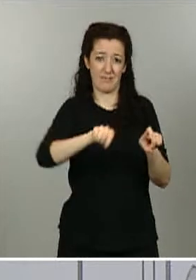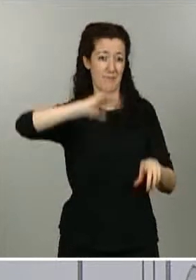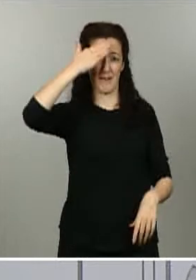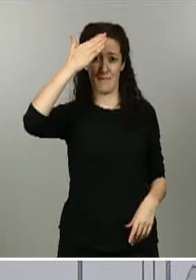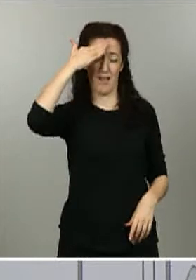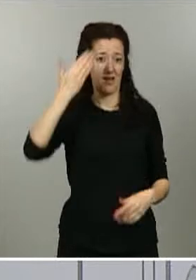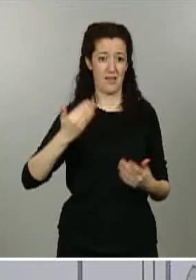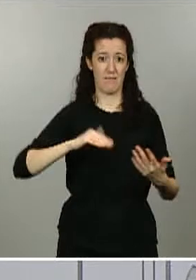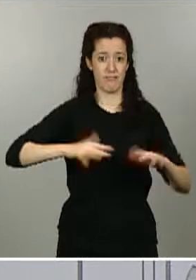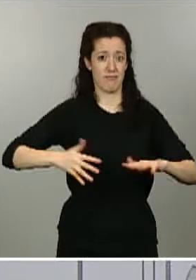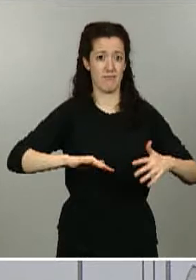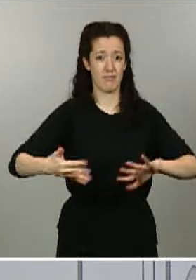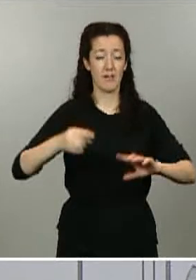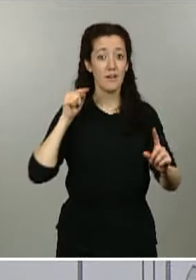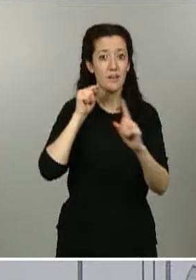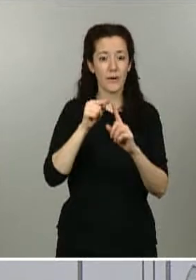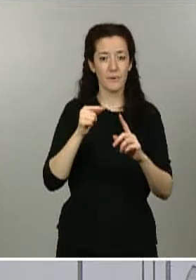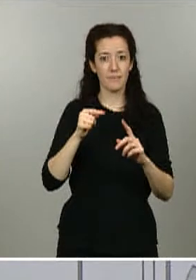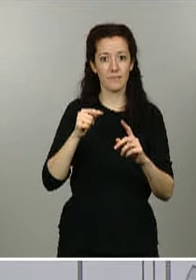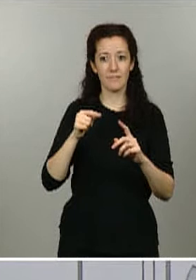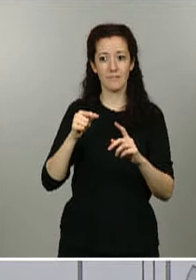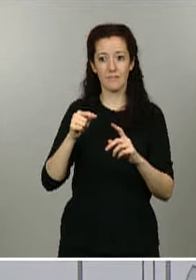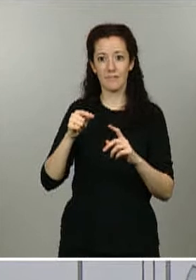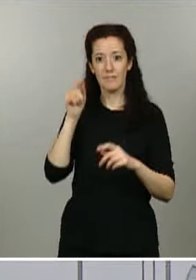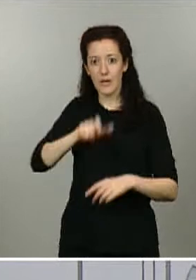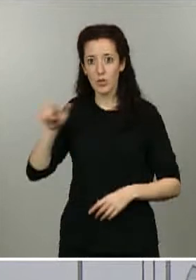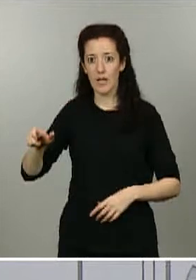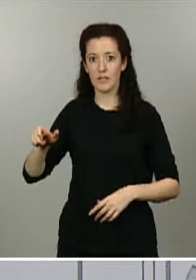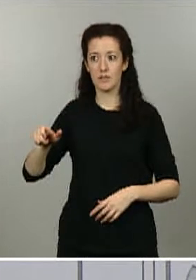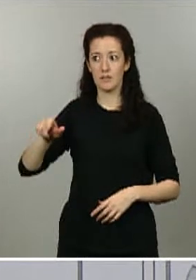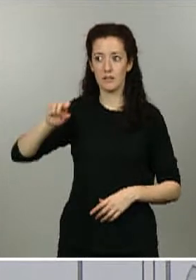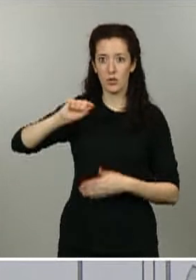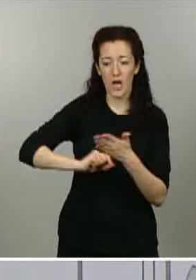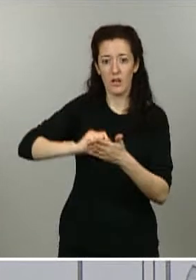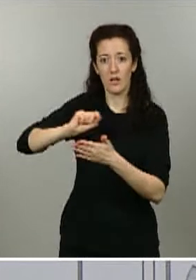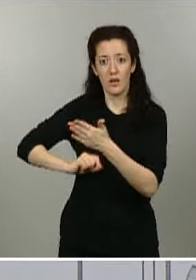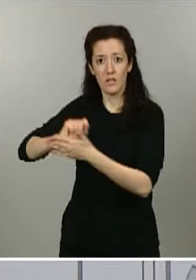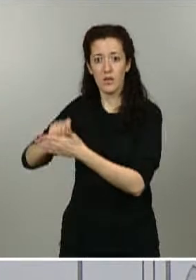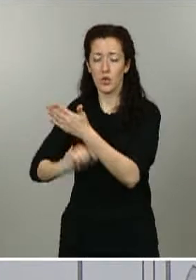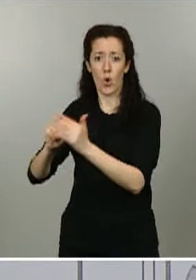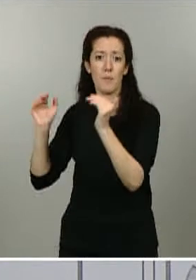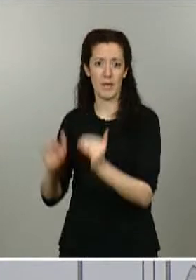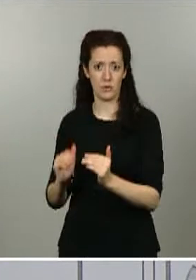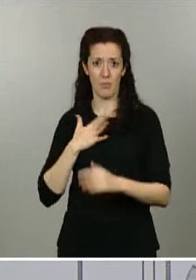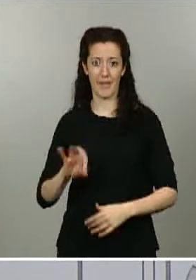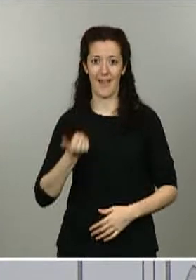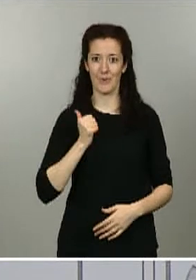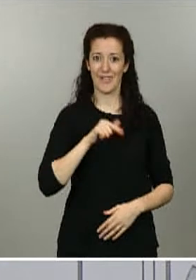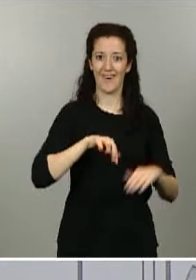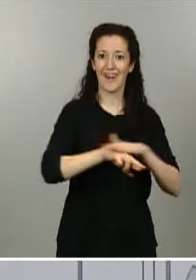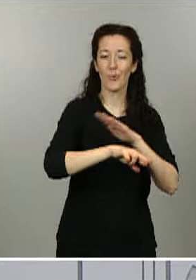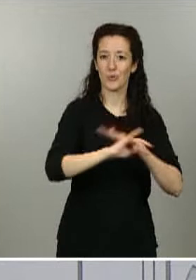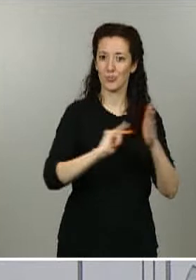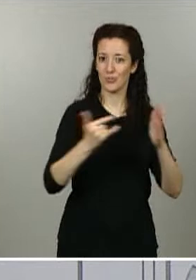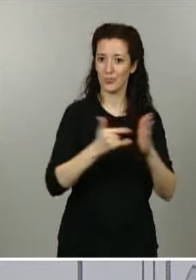necesidad de personal y que faciliten mucho el trabajo de los que se vayan a contratar. Pero yo creo que entrar en esa guerra de cifras puede llevarnos a un